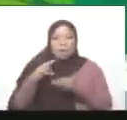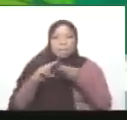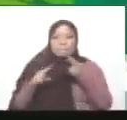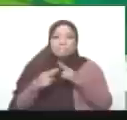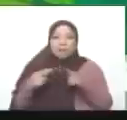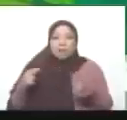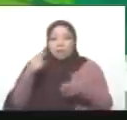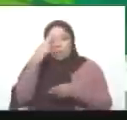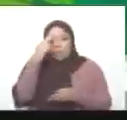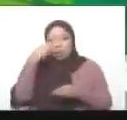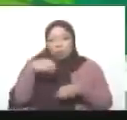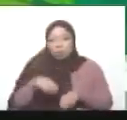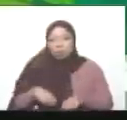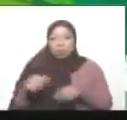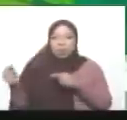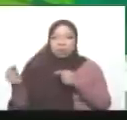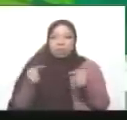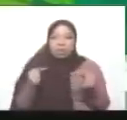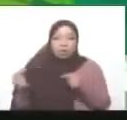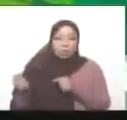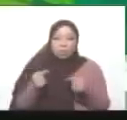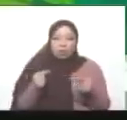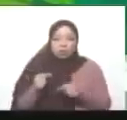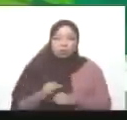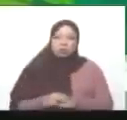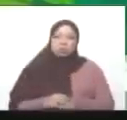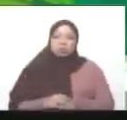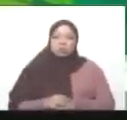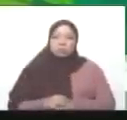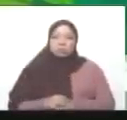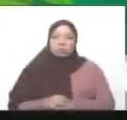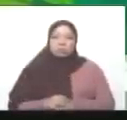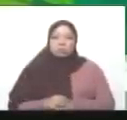al acuerdo de Ginebra al diálogo a la diplomacia